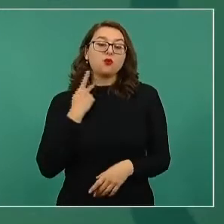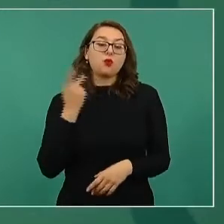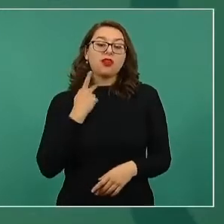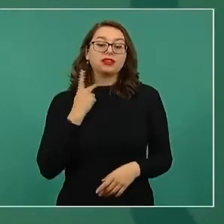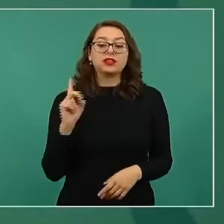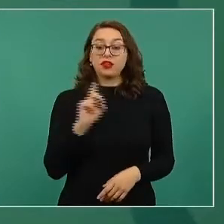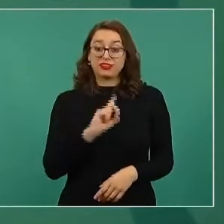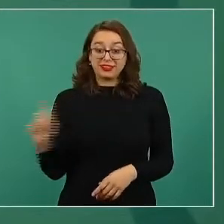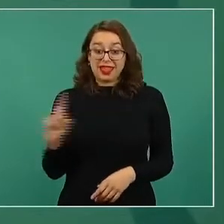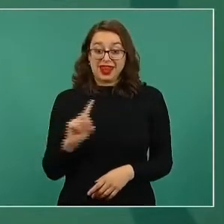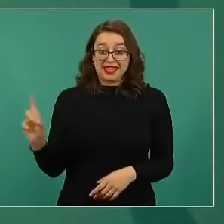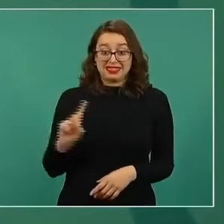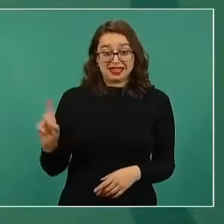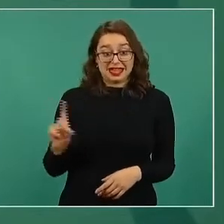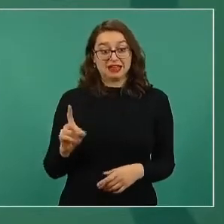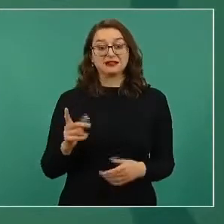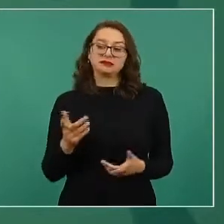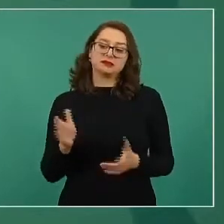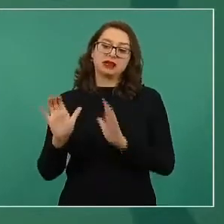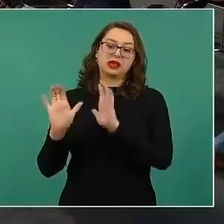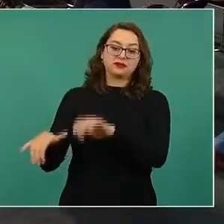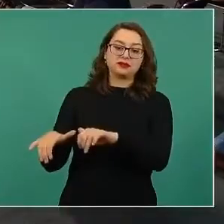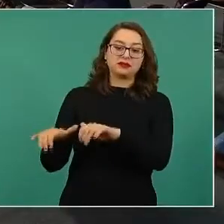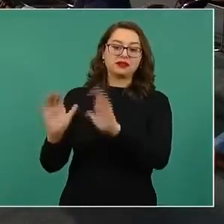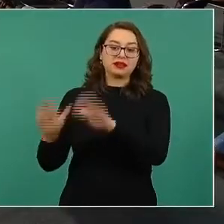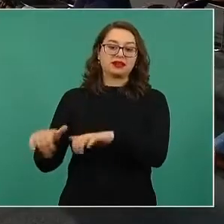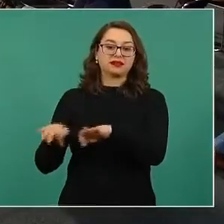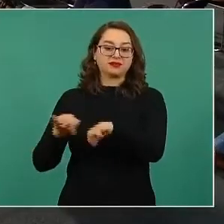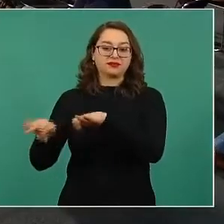los Iberdrola contratan a